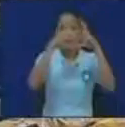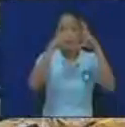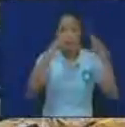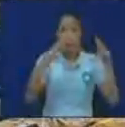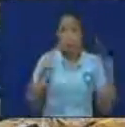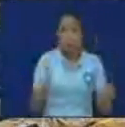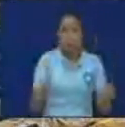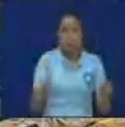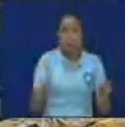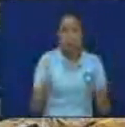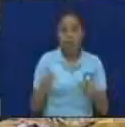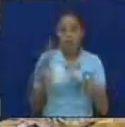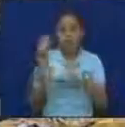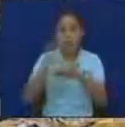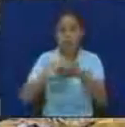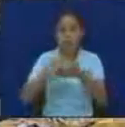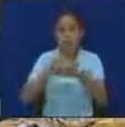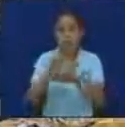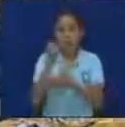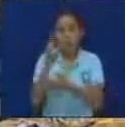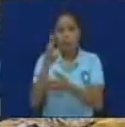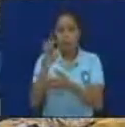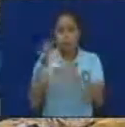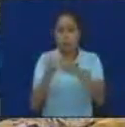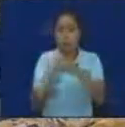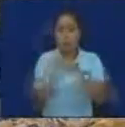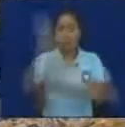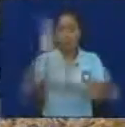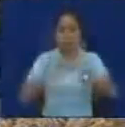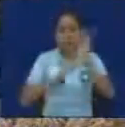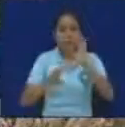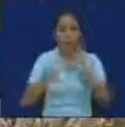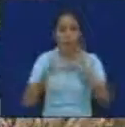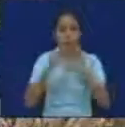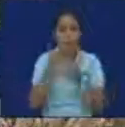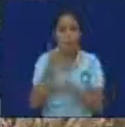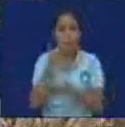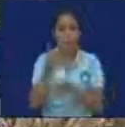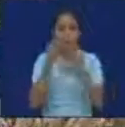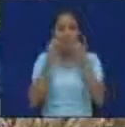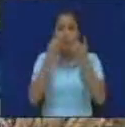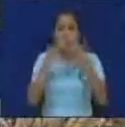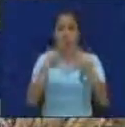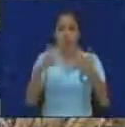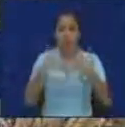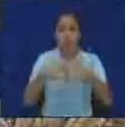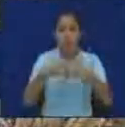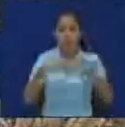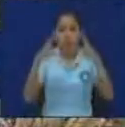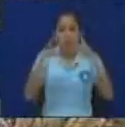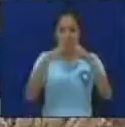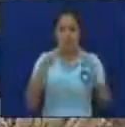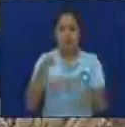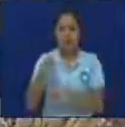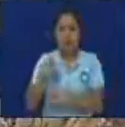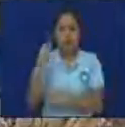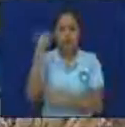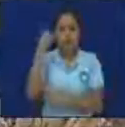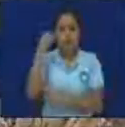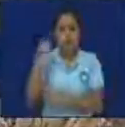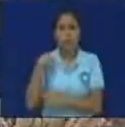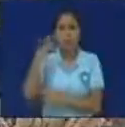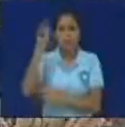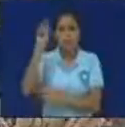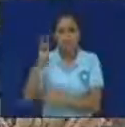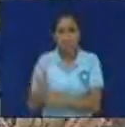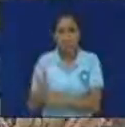nicaragüenses a invertir en oro, diamante en Venezuela. Buena noticia para los empresarios nicaragüenses también, porque ellos siempre piensan en Venezuela. Cuando